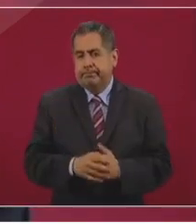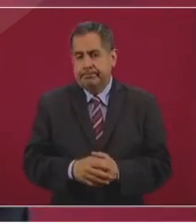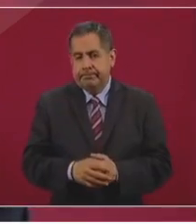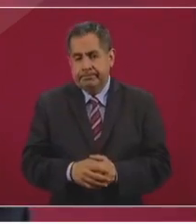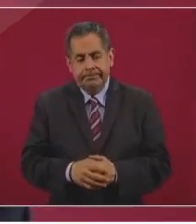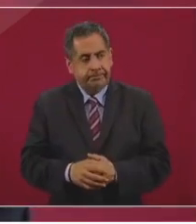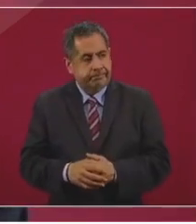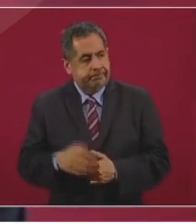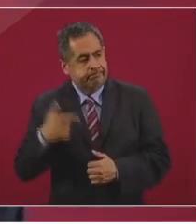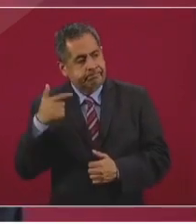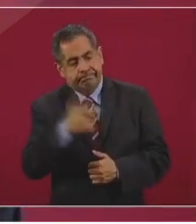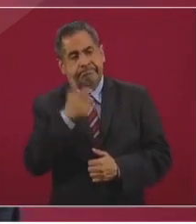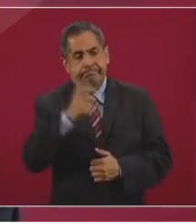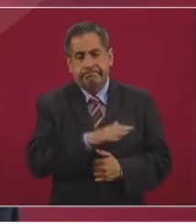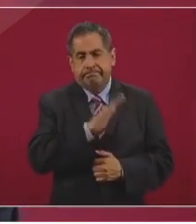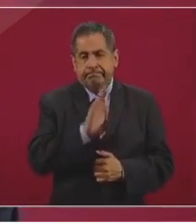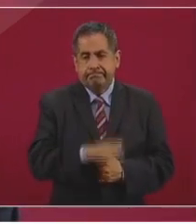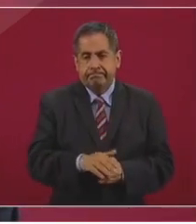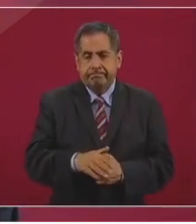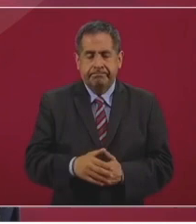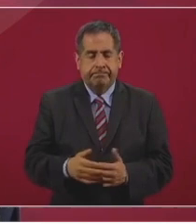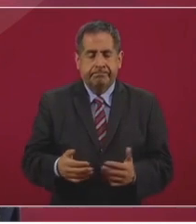y la asesinan.